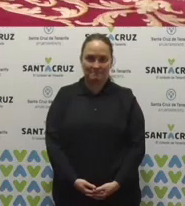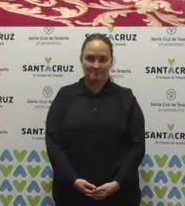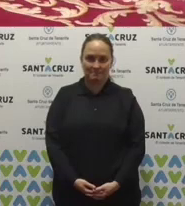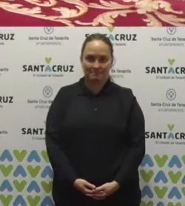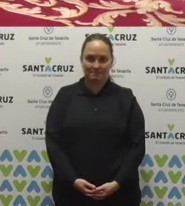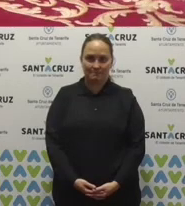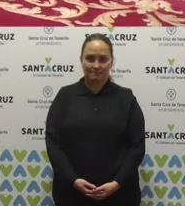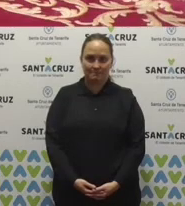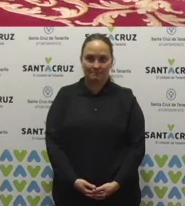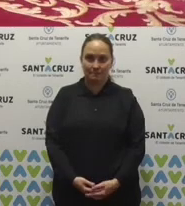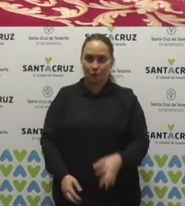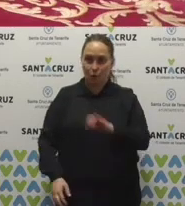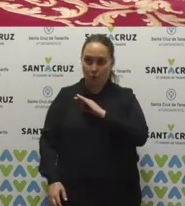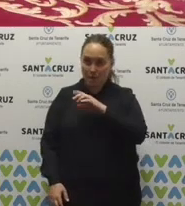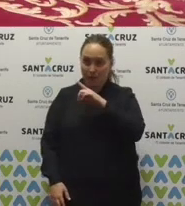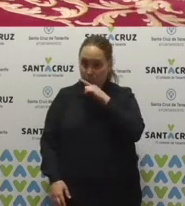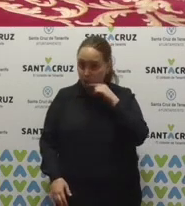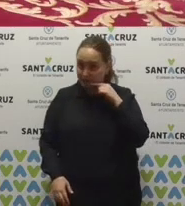a dolores